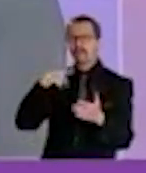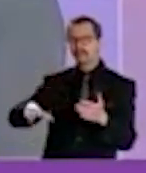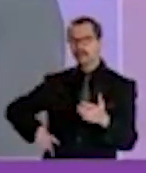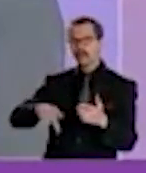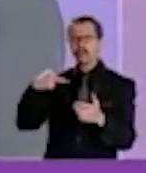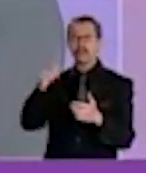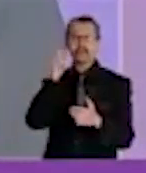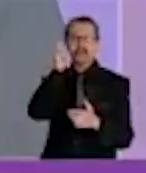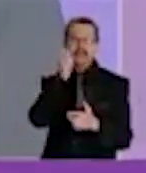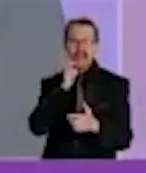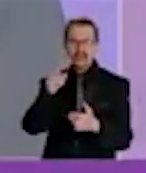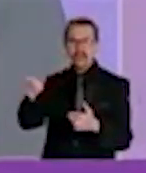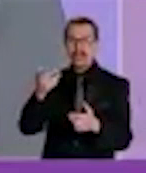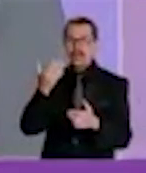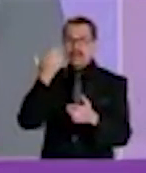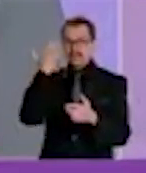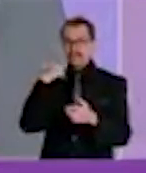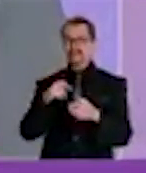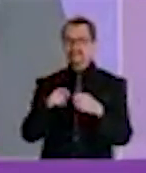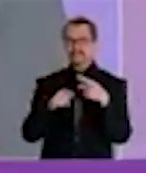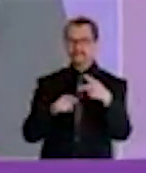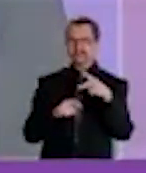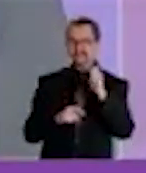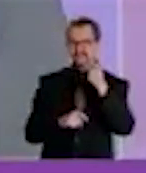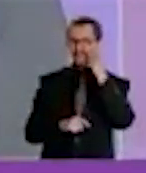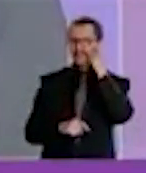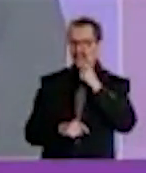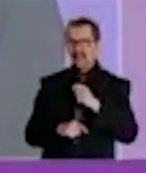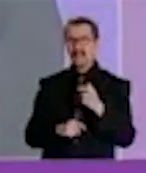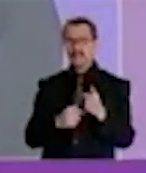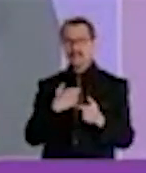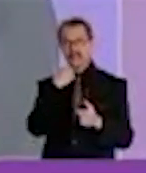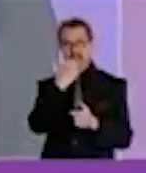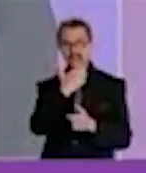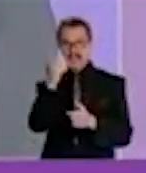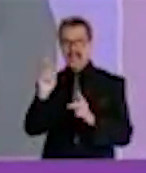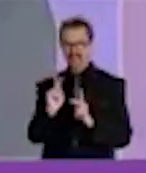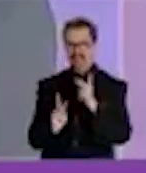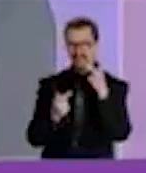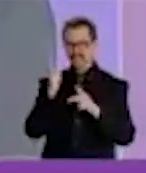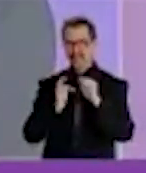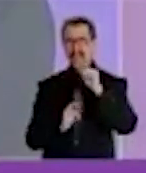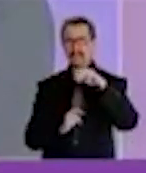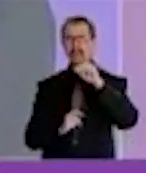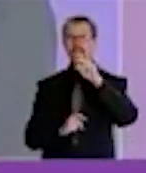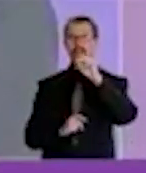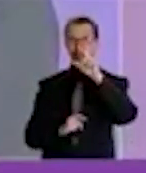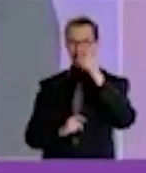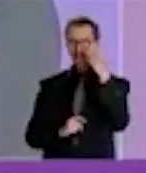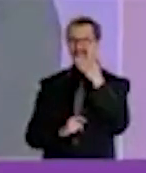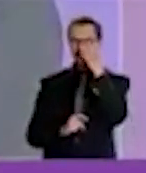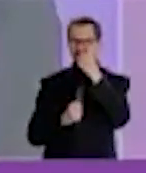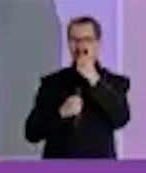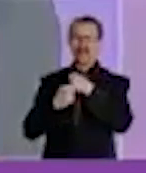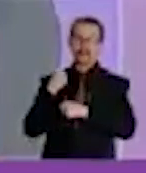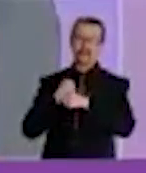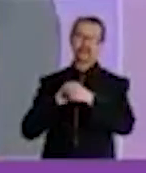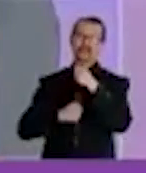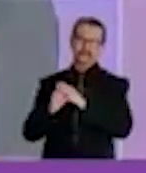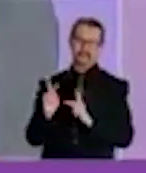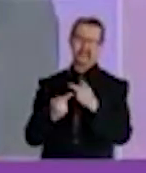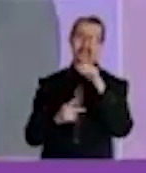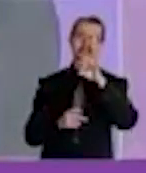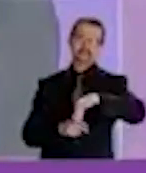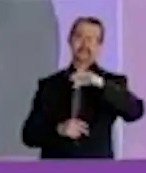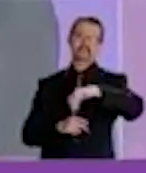interesante porque es un país donde el cultivo de amapola es una industria ya hace décadas haya sido candidato poco menos que imposible conseguir